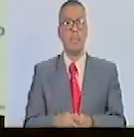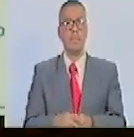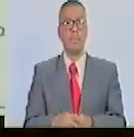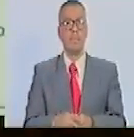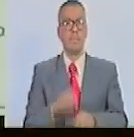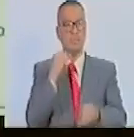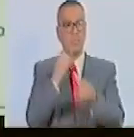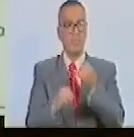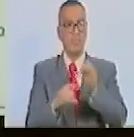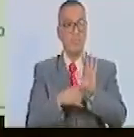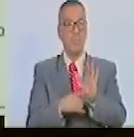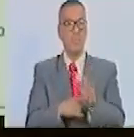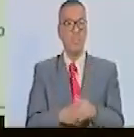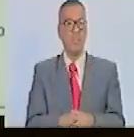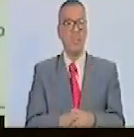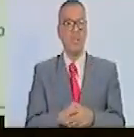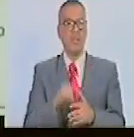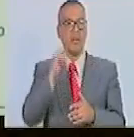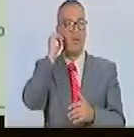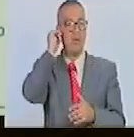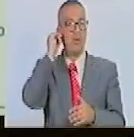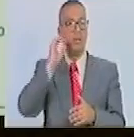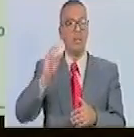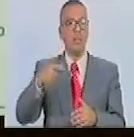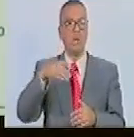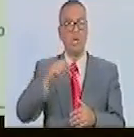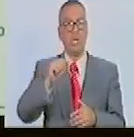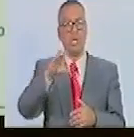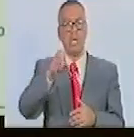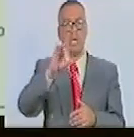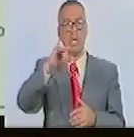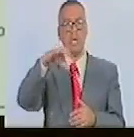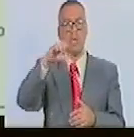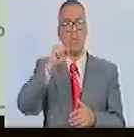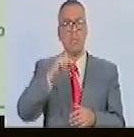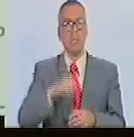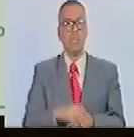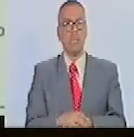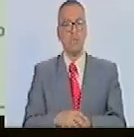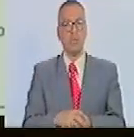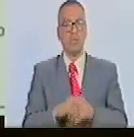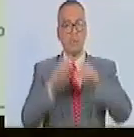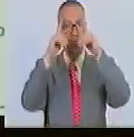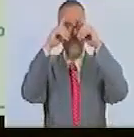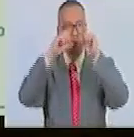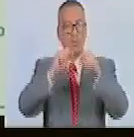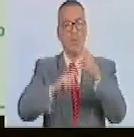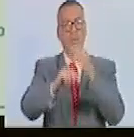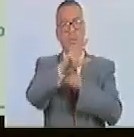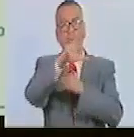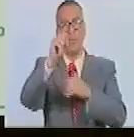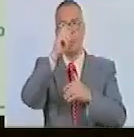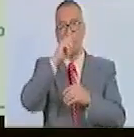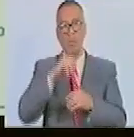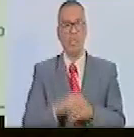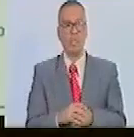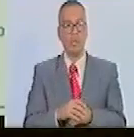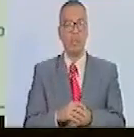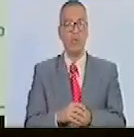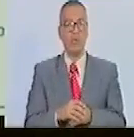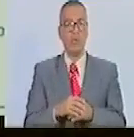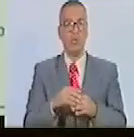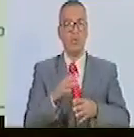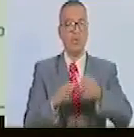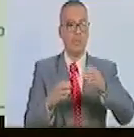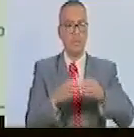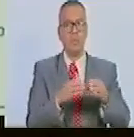Y finalmente, la ciudadana García Márquez María Fernanda. Tiene 30 años de edad, es del sector profesionales